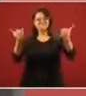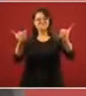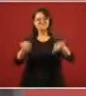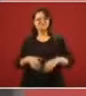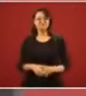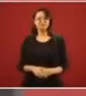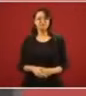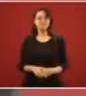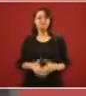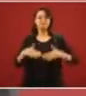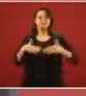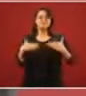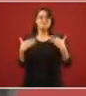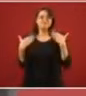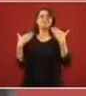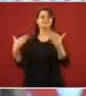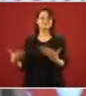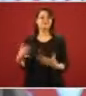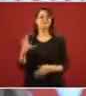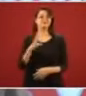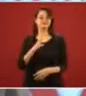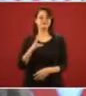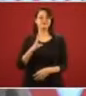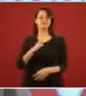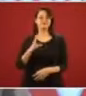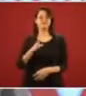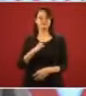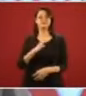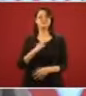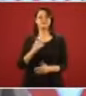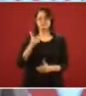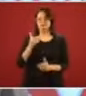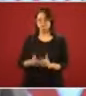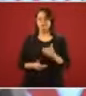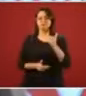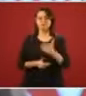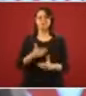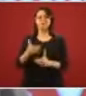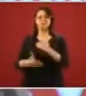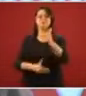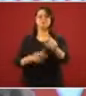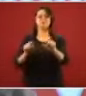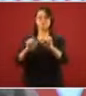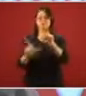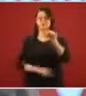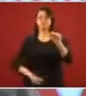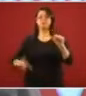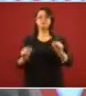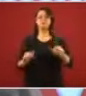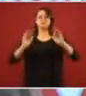Por eso tengo confianza de que vamos a serenar al país.